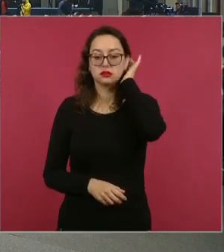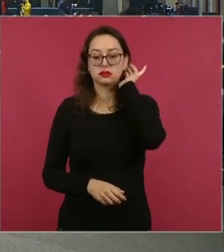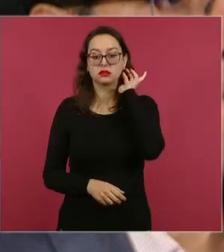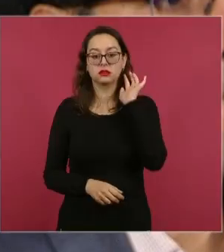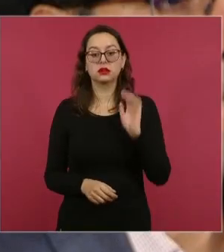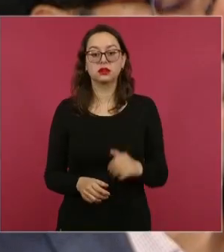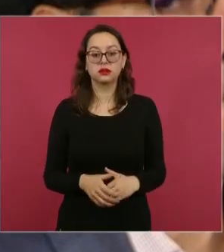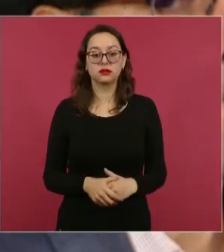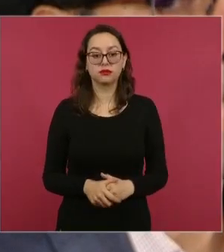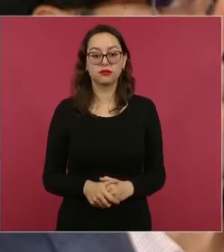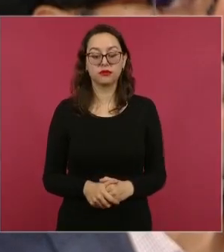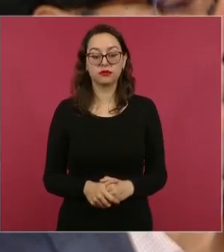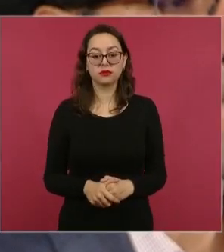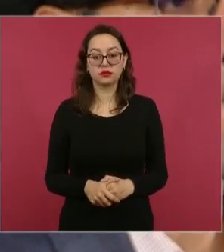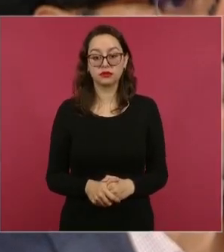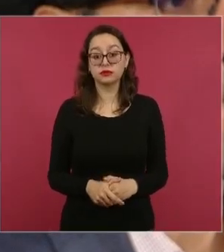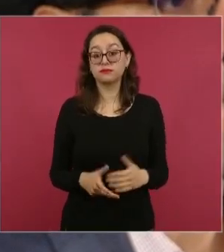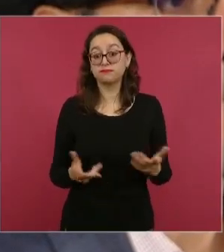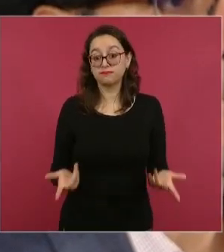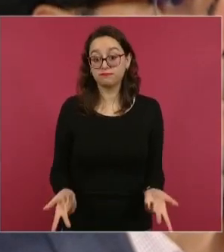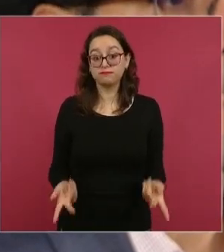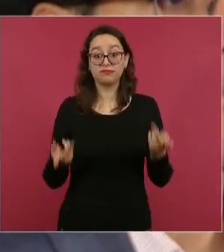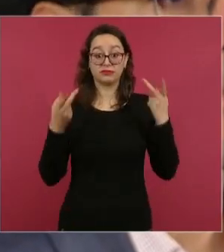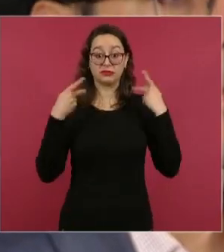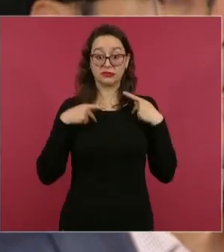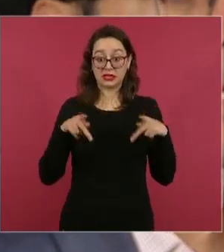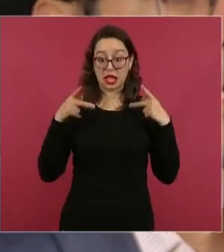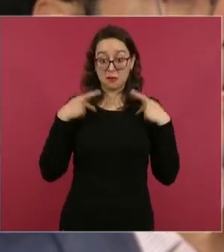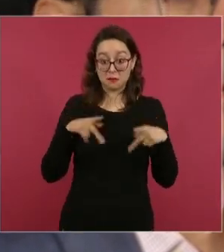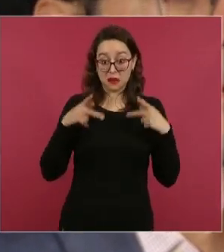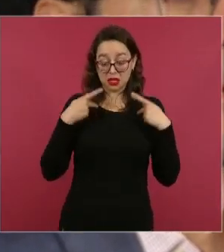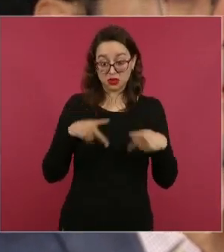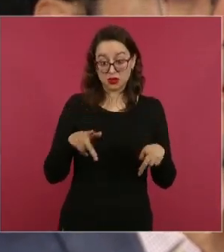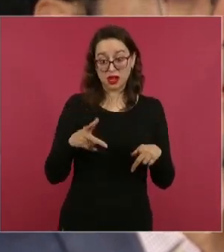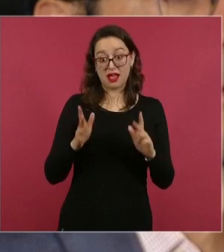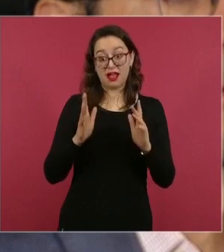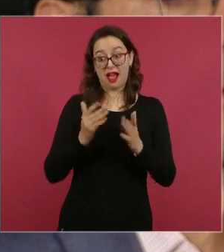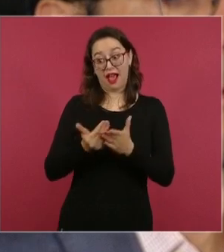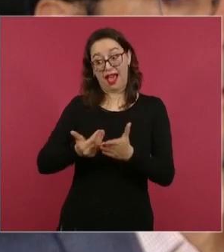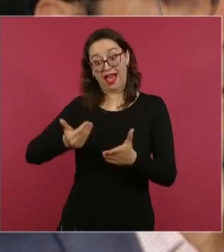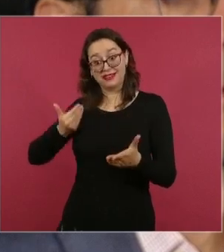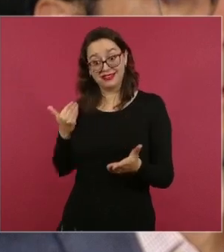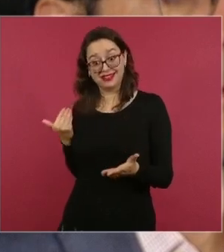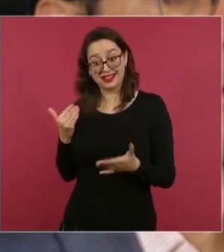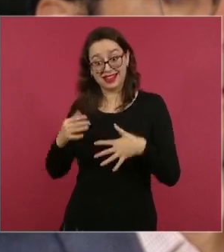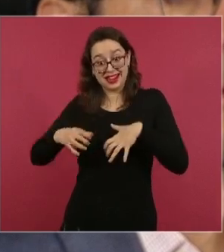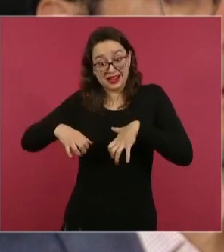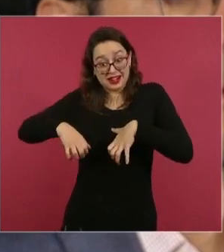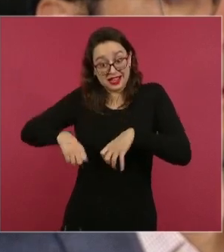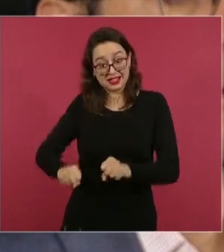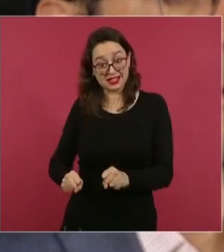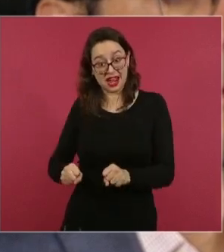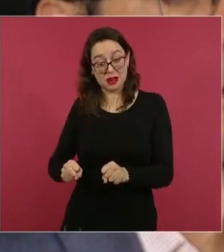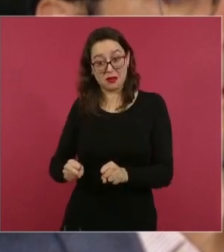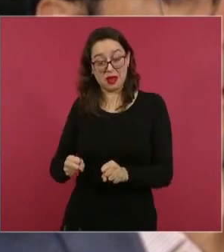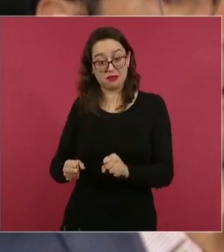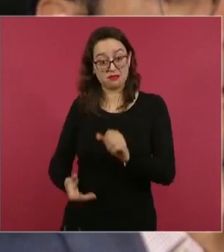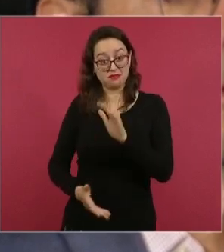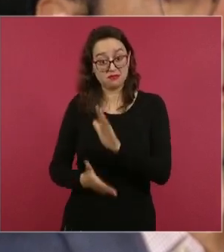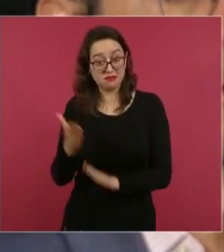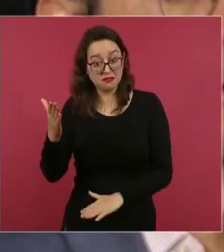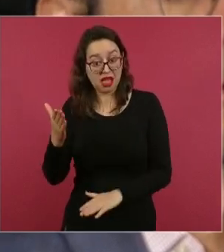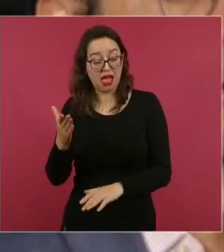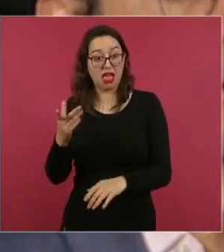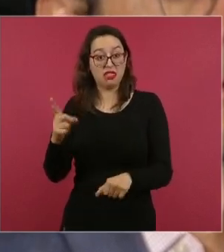personas que estaban que ya habían pagado su hospedaje por en Acapulco para estos días para el Día de Muertos para el